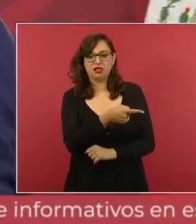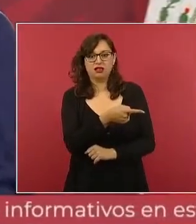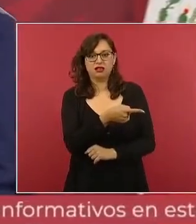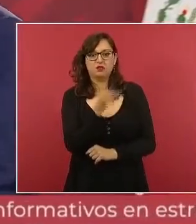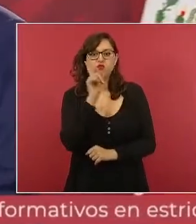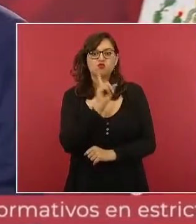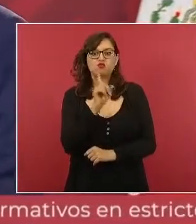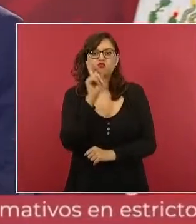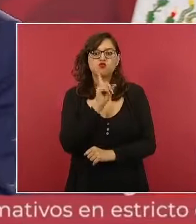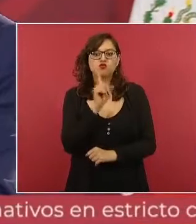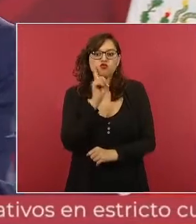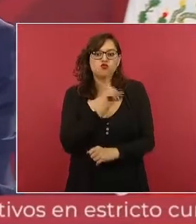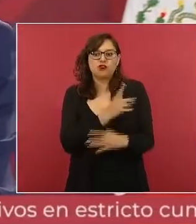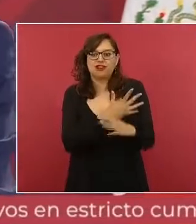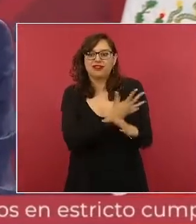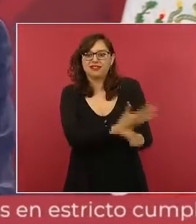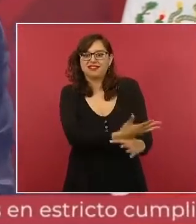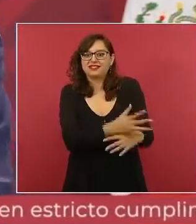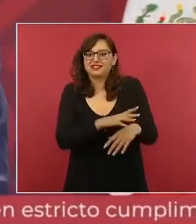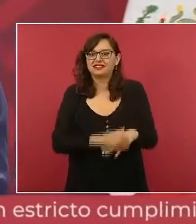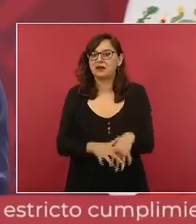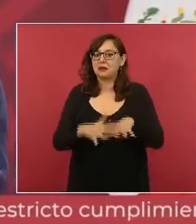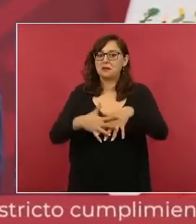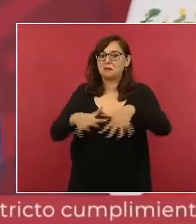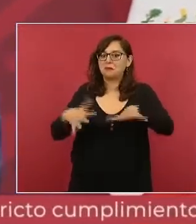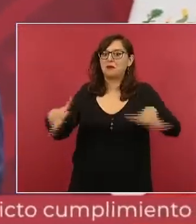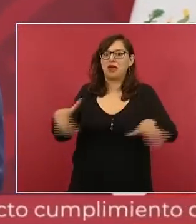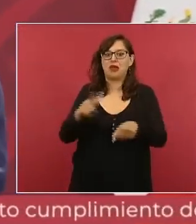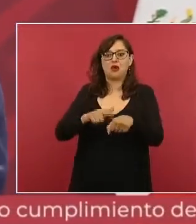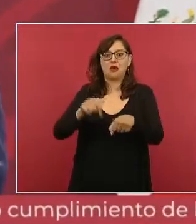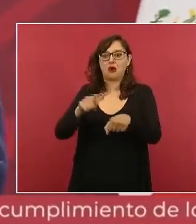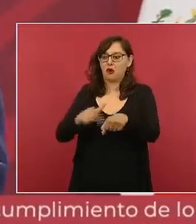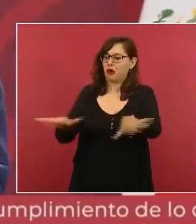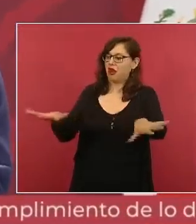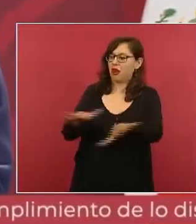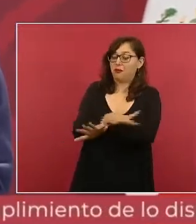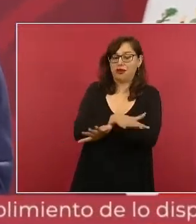que la senadora diga que vamos a cambiarle el color al mar,